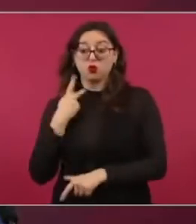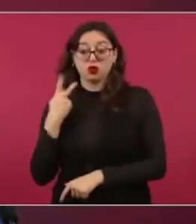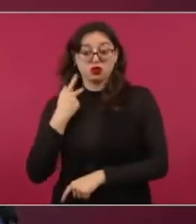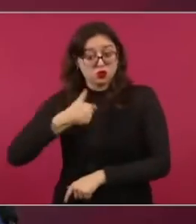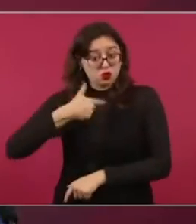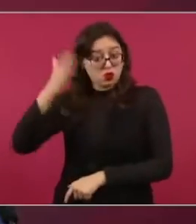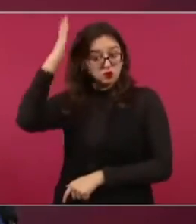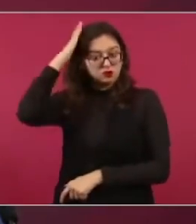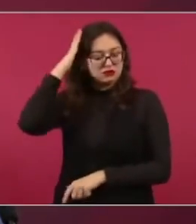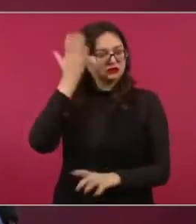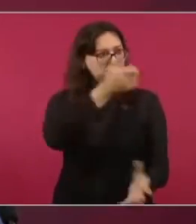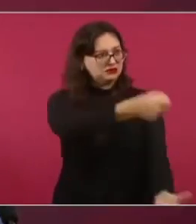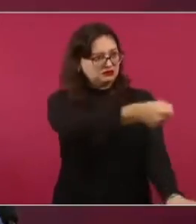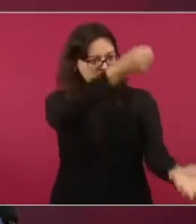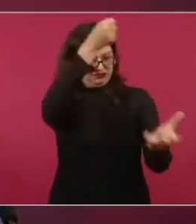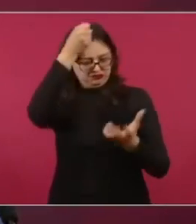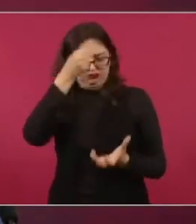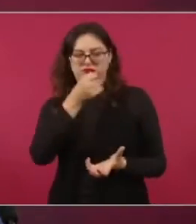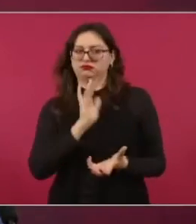decir que nosotros